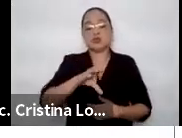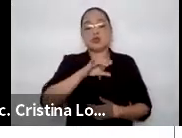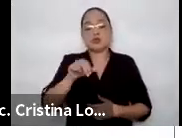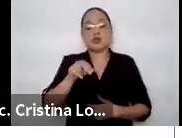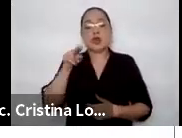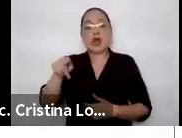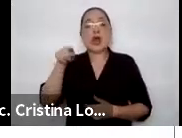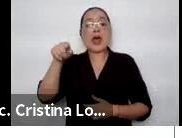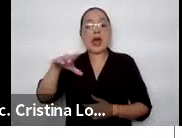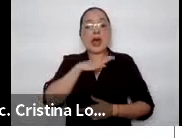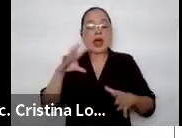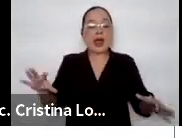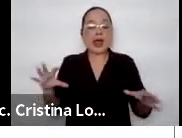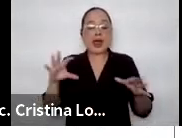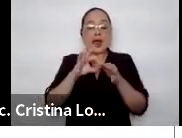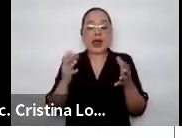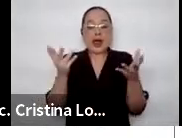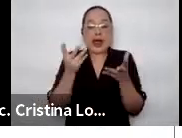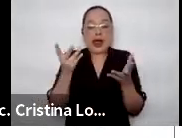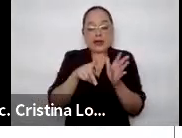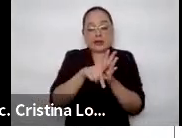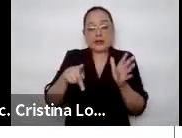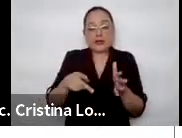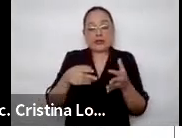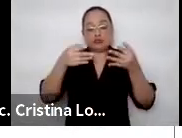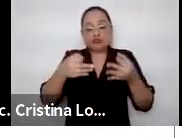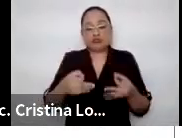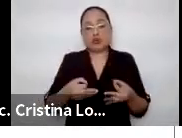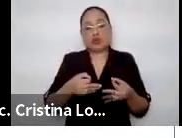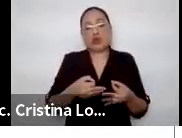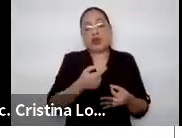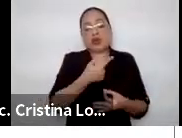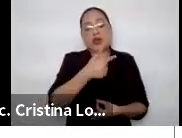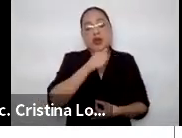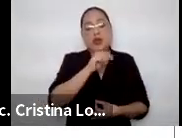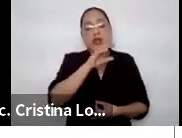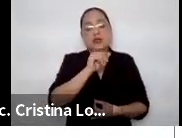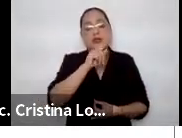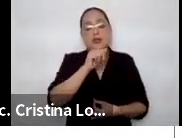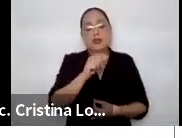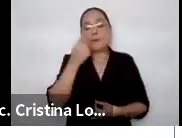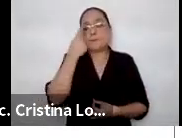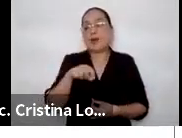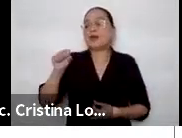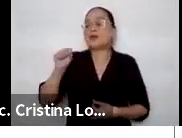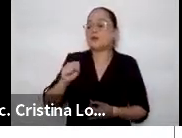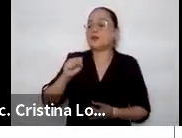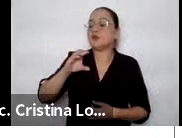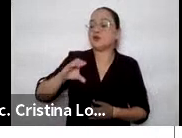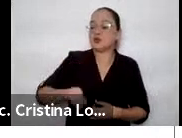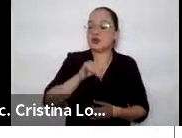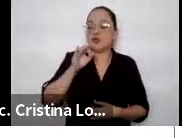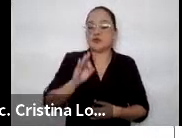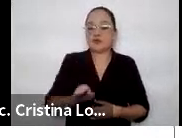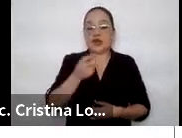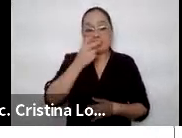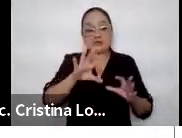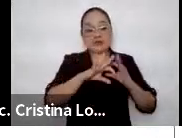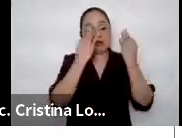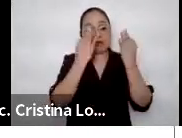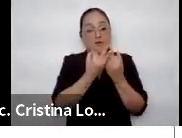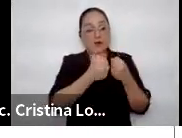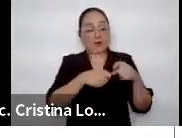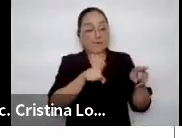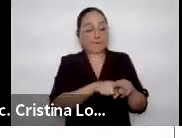crea la Gaceta del Semanario Judicial de la Federación como medio de publicación oficial paralelo